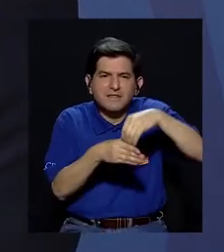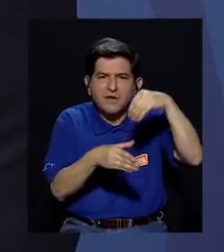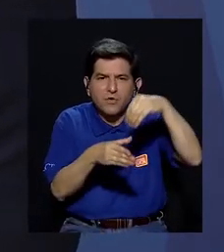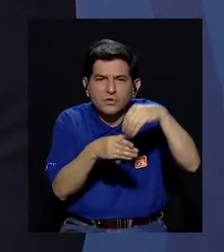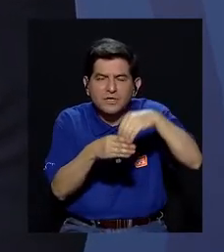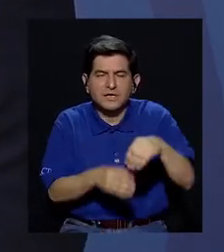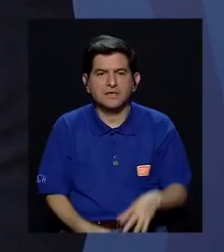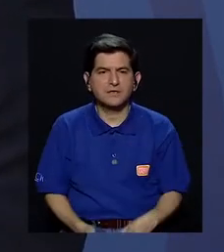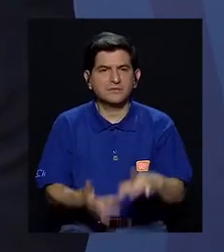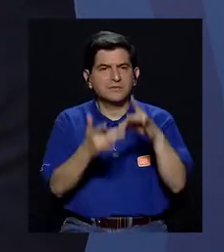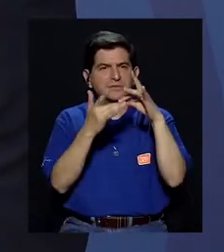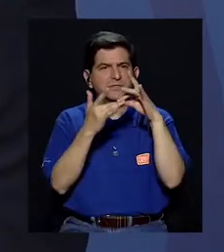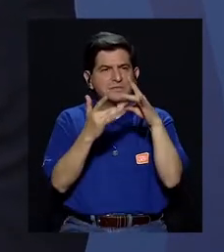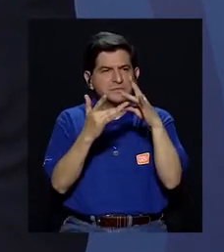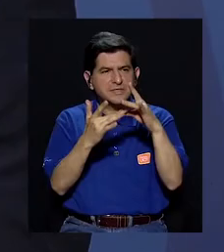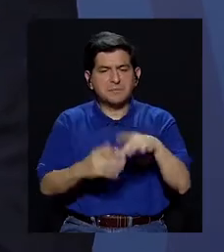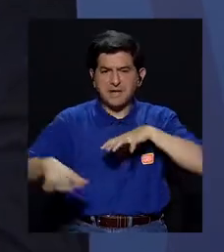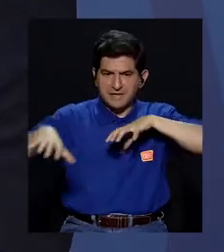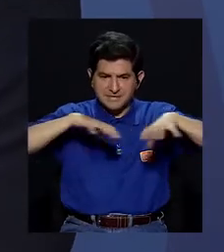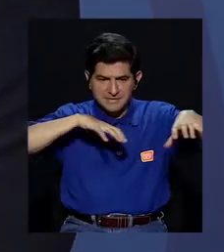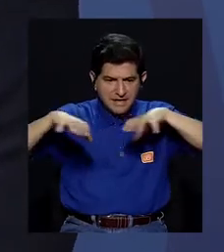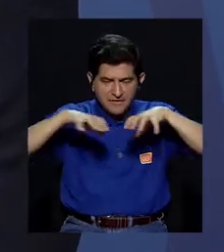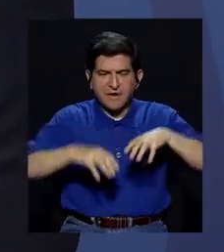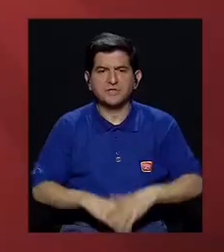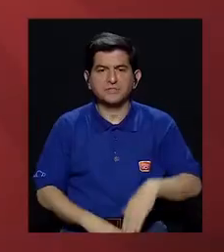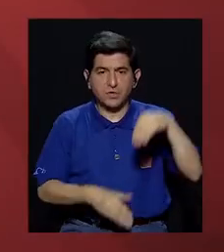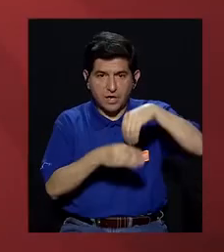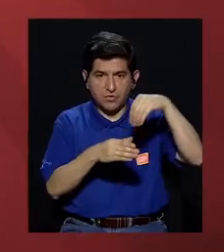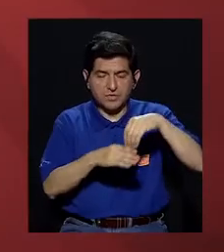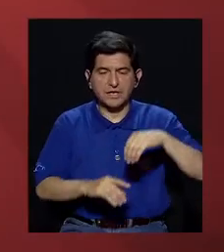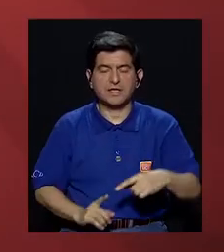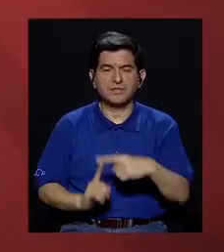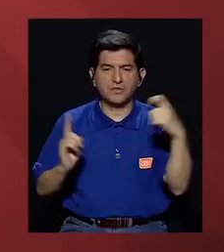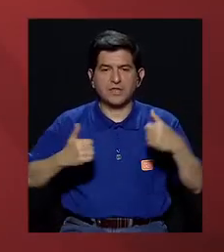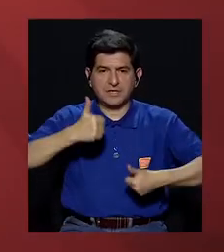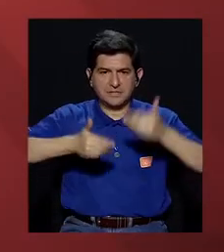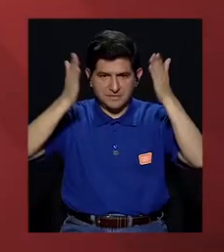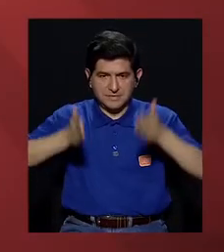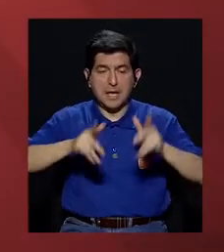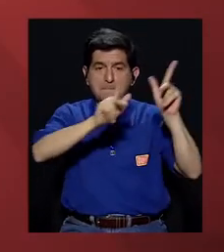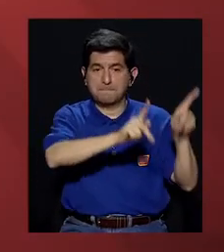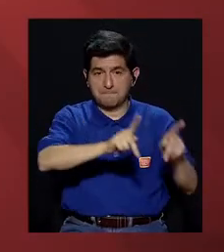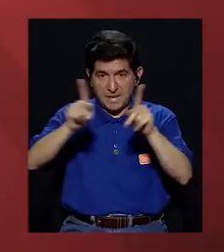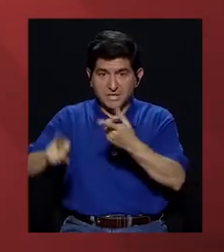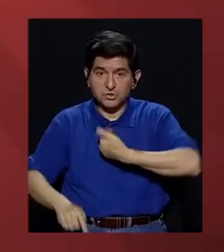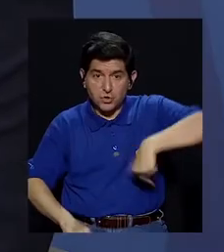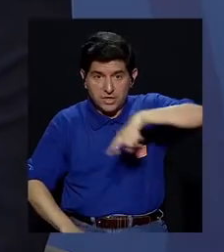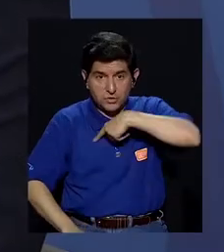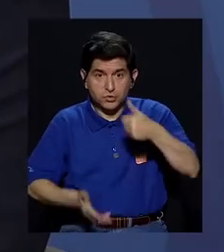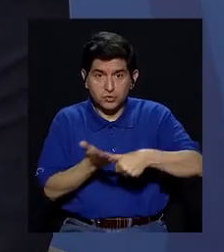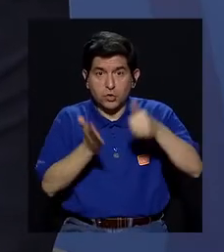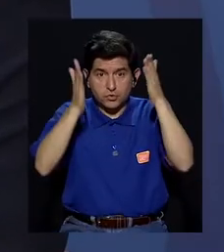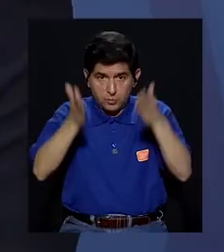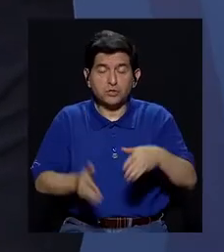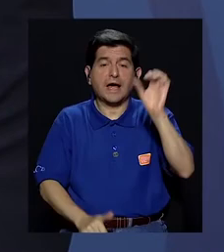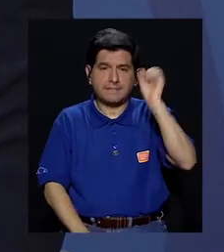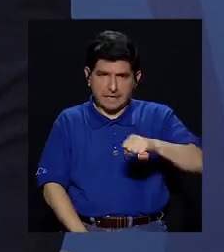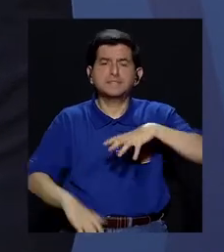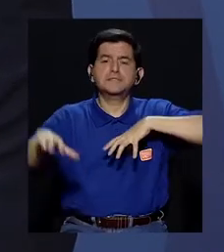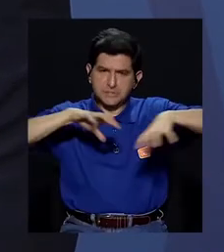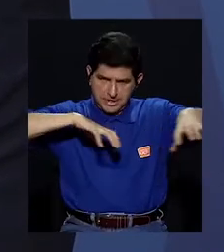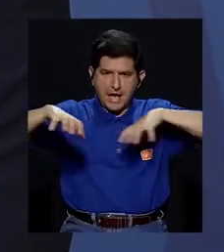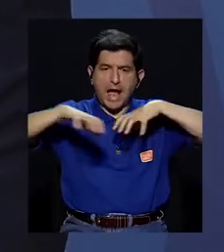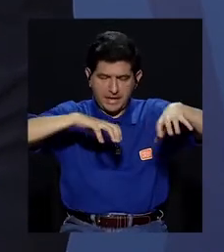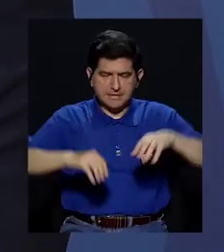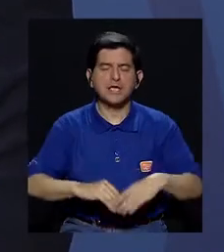y en sobre todo en la reacción al contenido de parte de los candidatos el público o sea nosotros el electorado si estamos